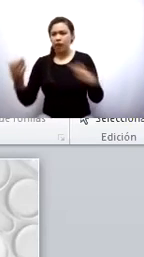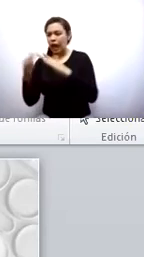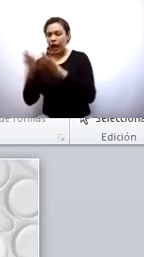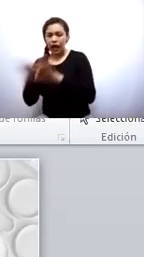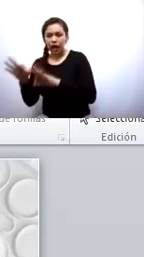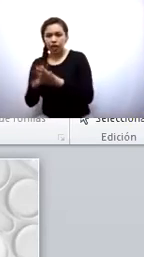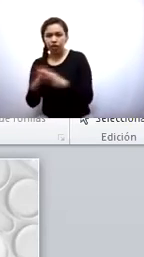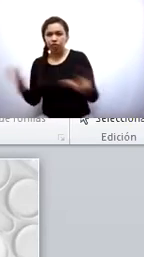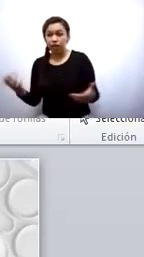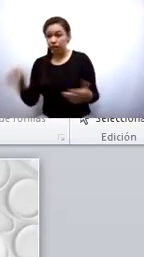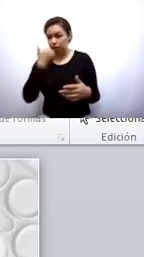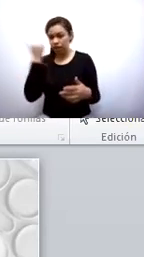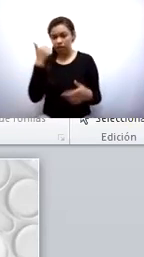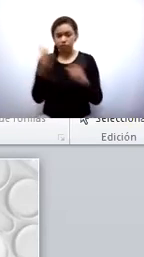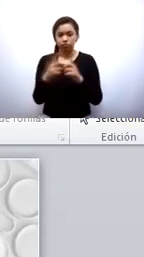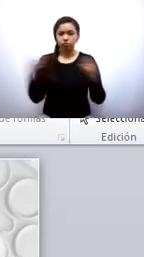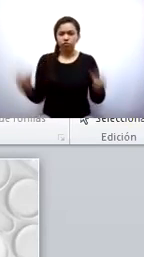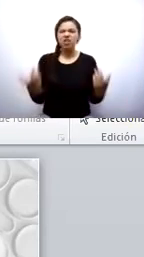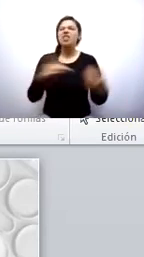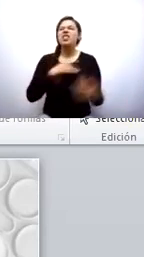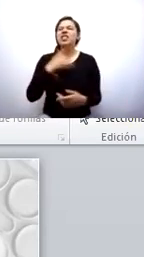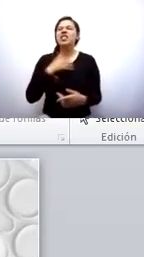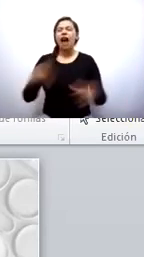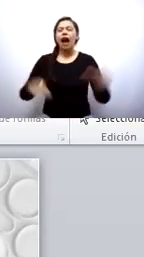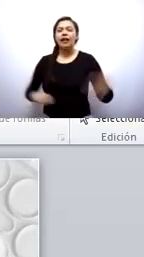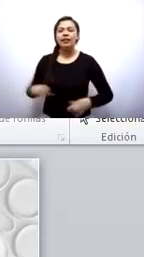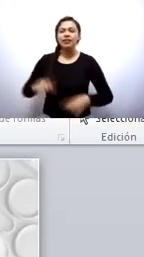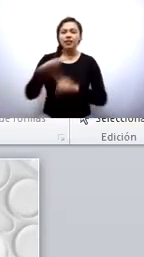esta vorágine de actividades y de situaciones?